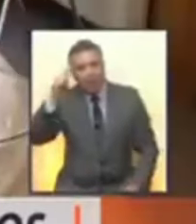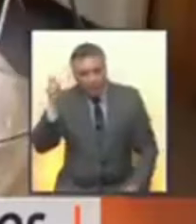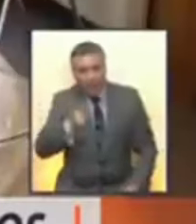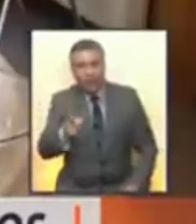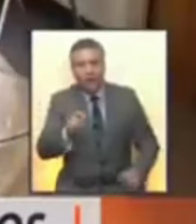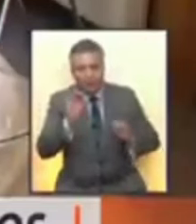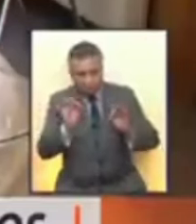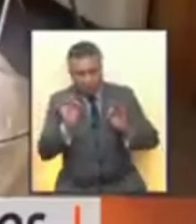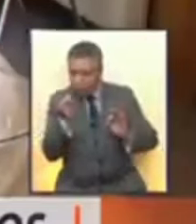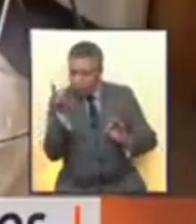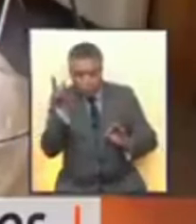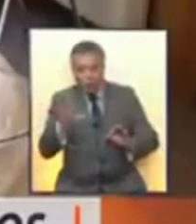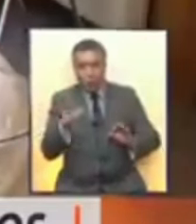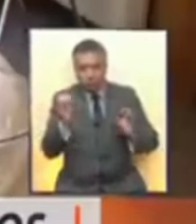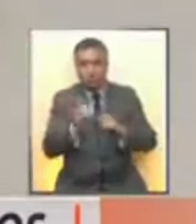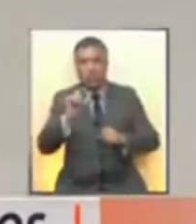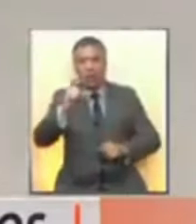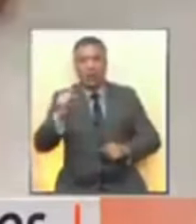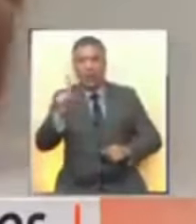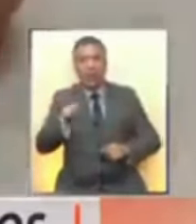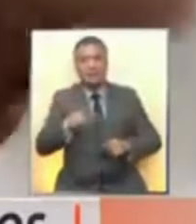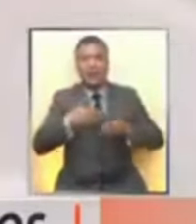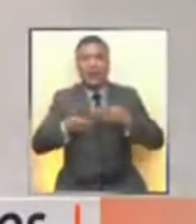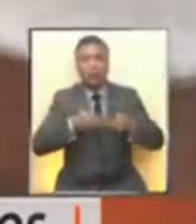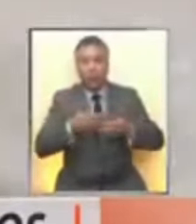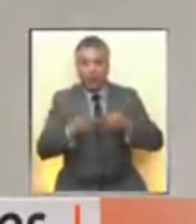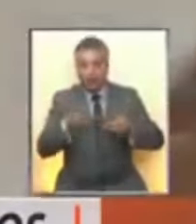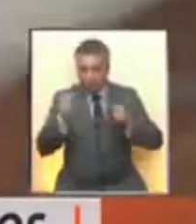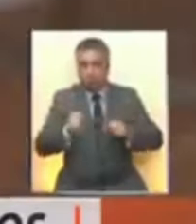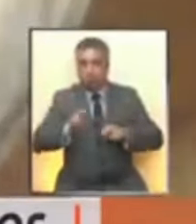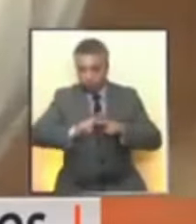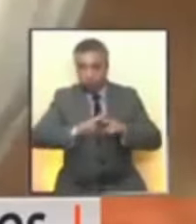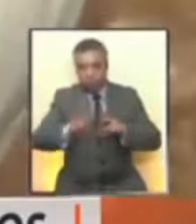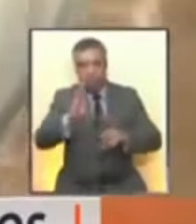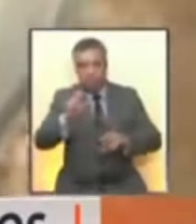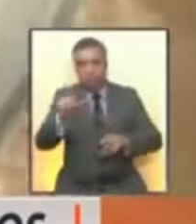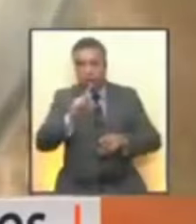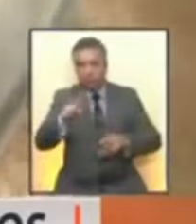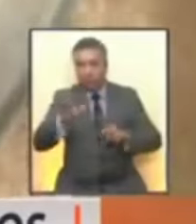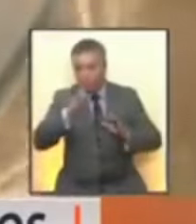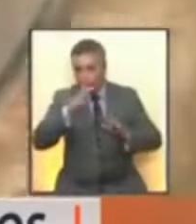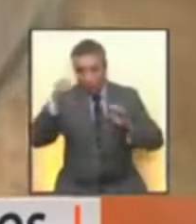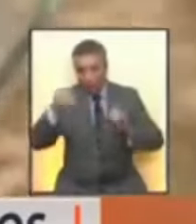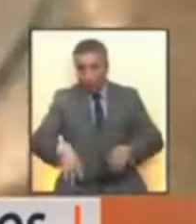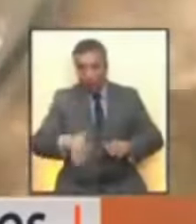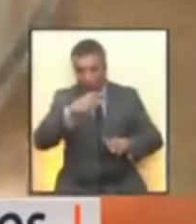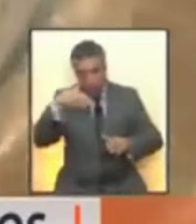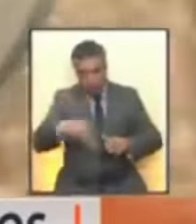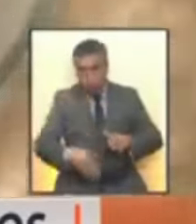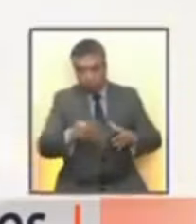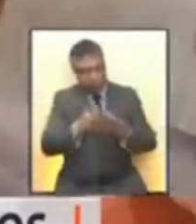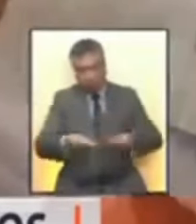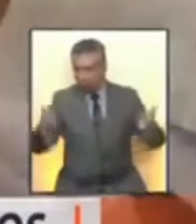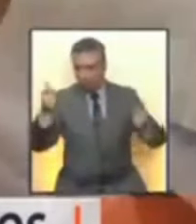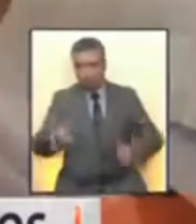fórmula única a base de gas natural que le permite fabricar estas bolsas que, como ve, se disuelven al entrar en contacto con el